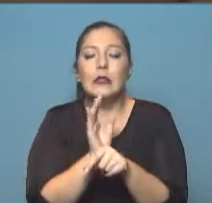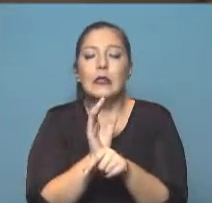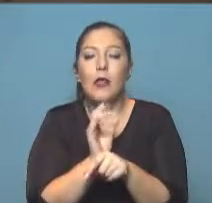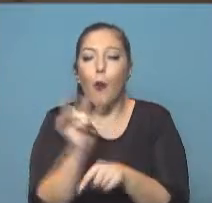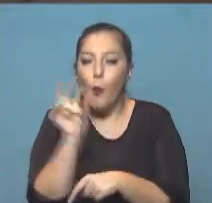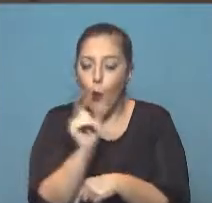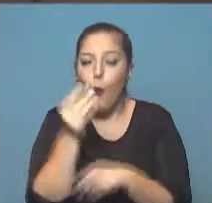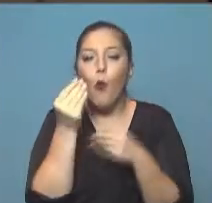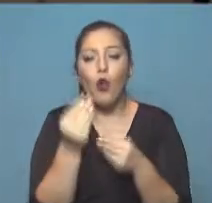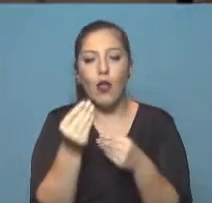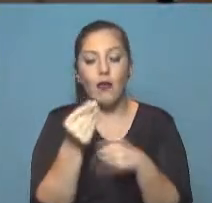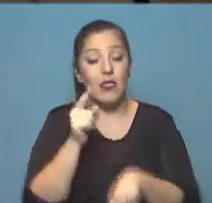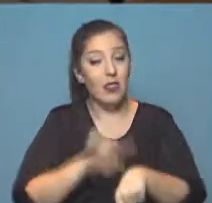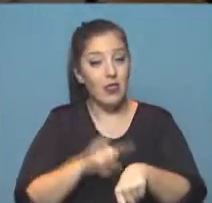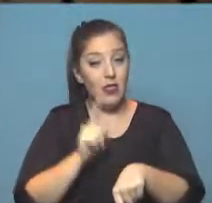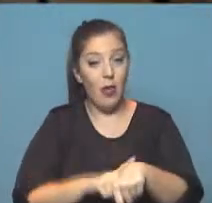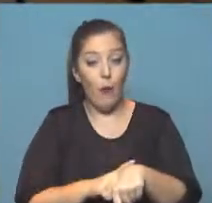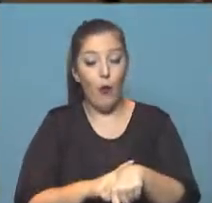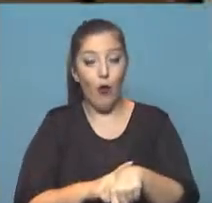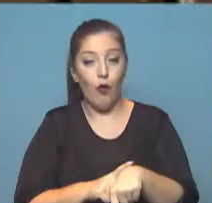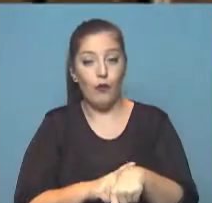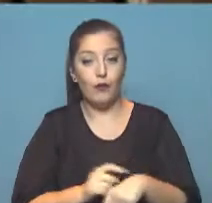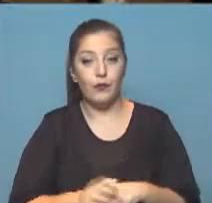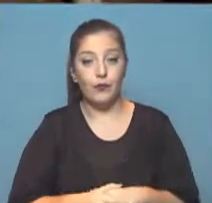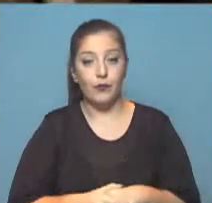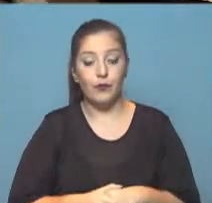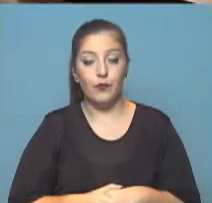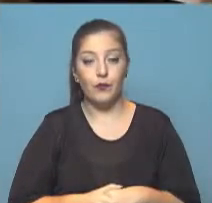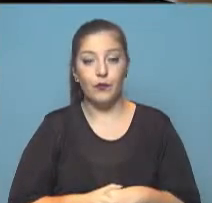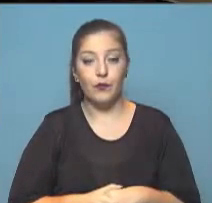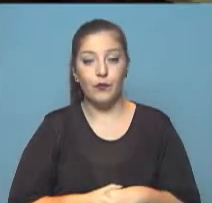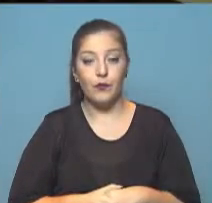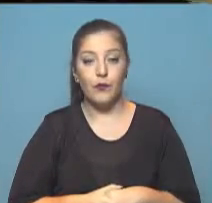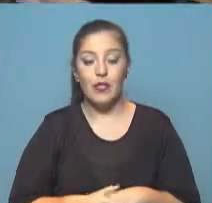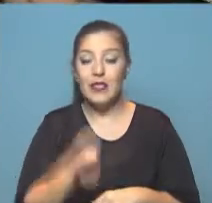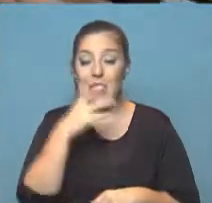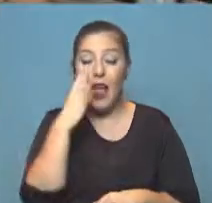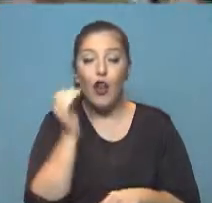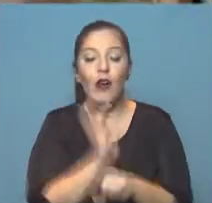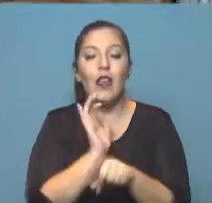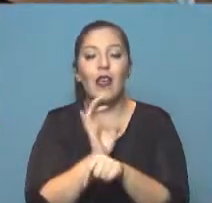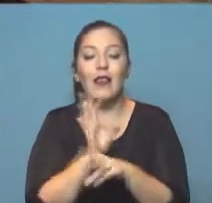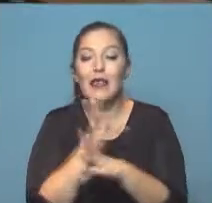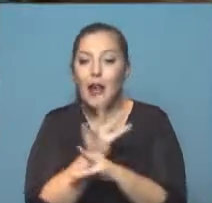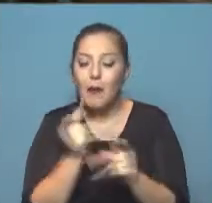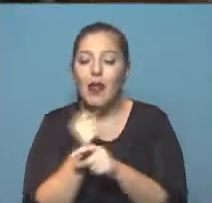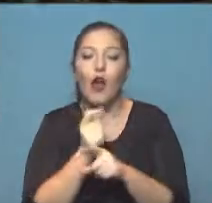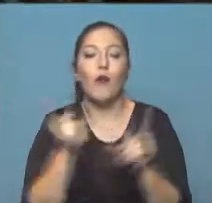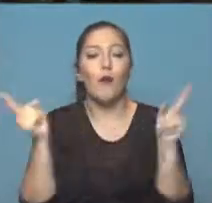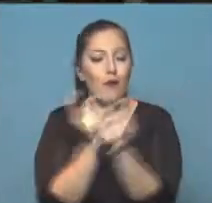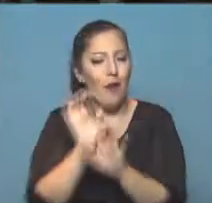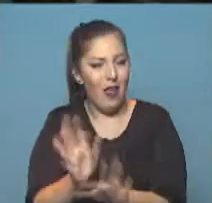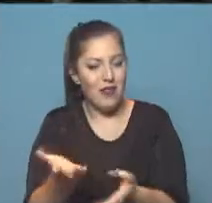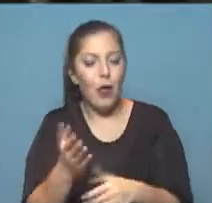oportunidad, porque el tiempo es de la esencia acá. Si no hay algo que quiebre este bloqueo, podemos